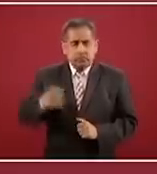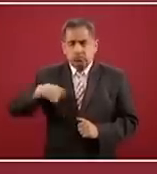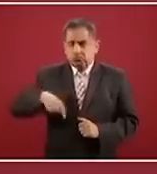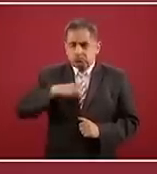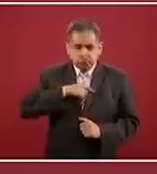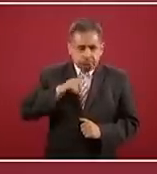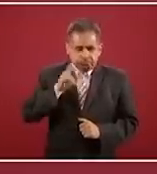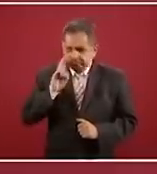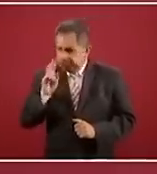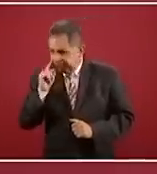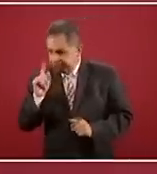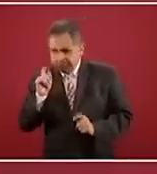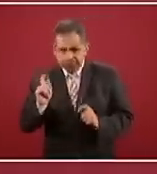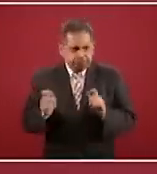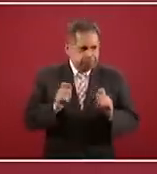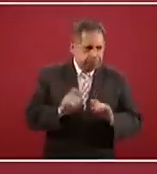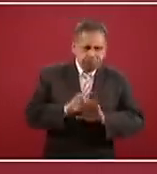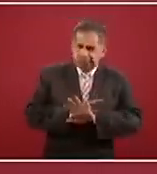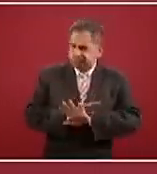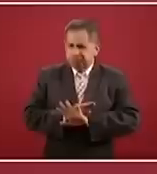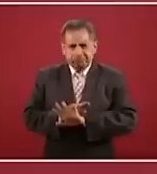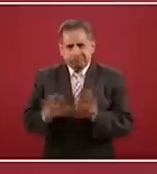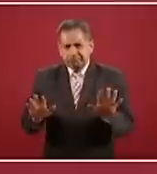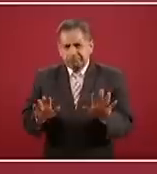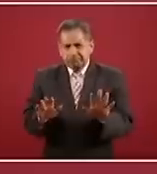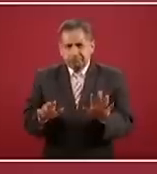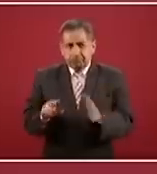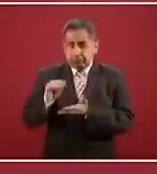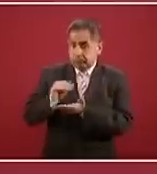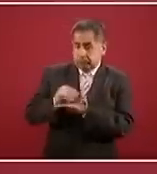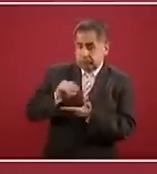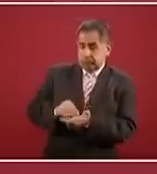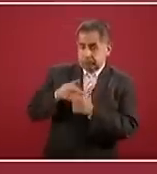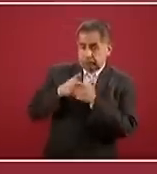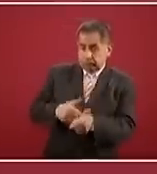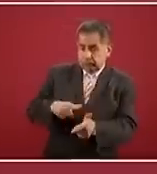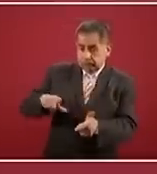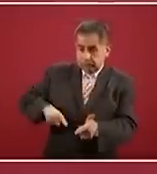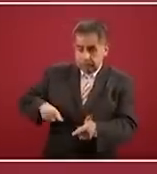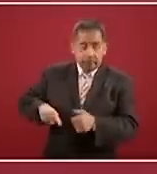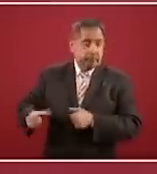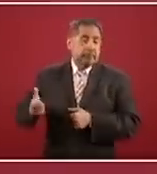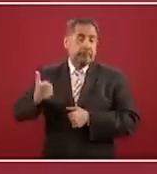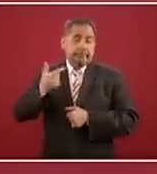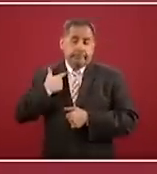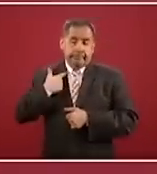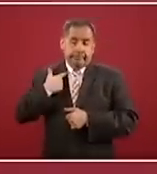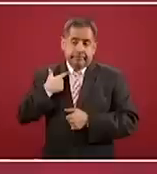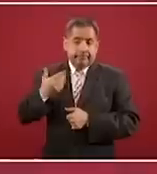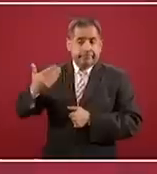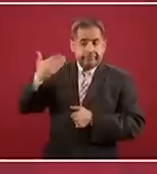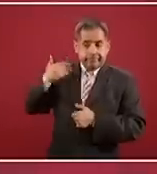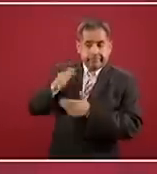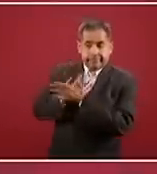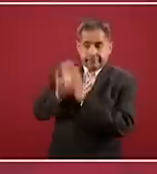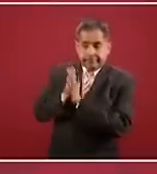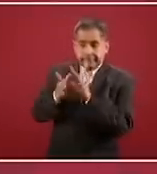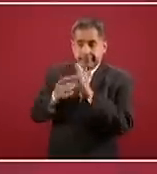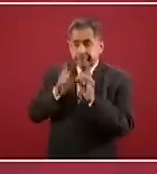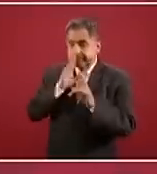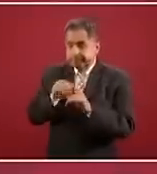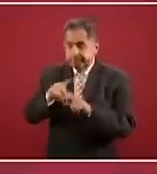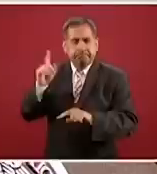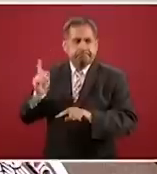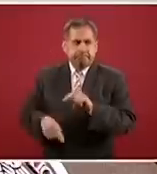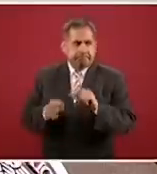procurando que no permanezcan en el gobierno quienes tengan esos antecedentes.